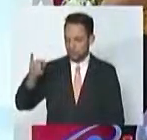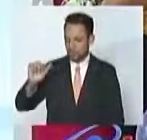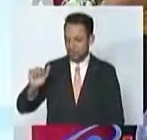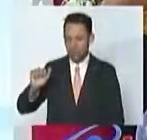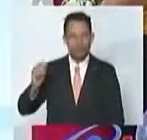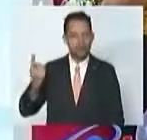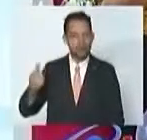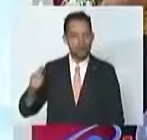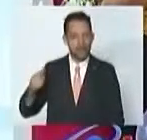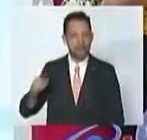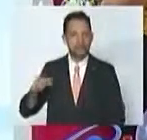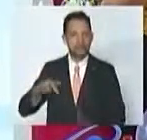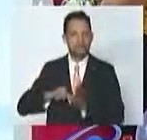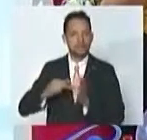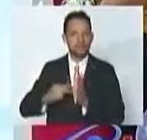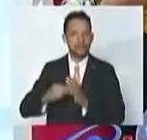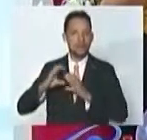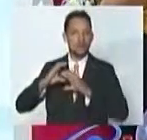la comunicación humana.